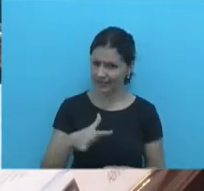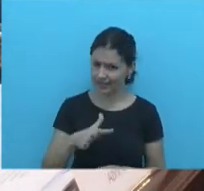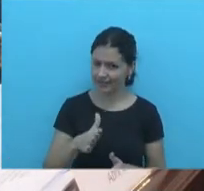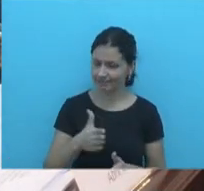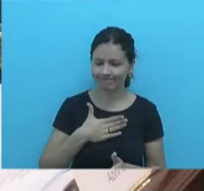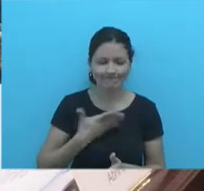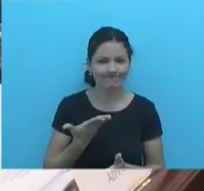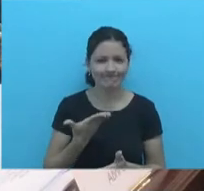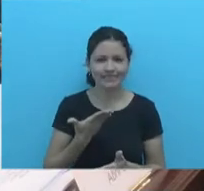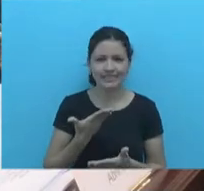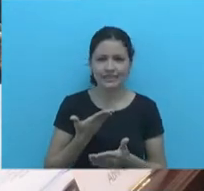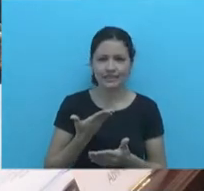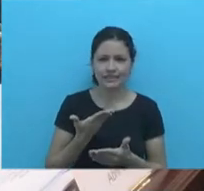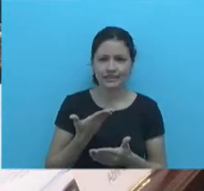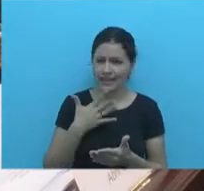No sé explicarlo mejor.